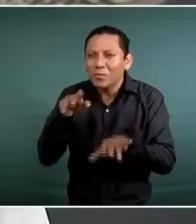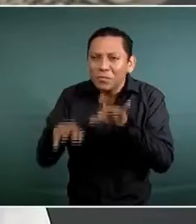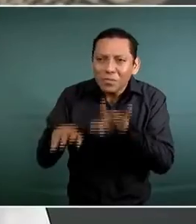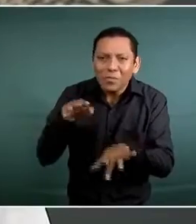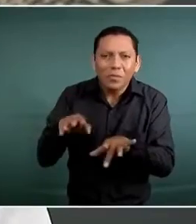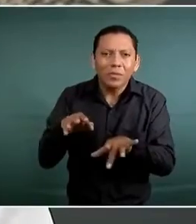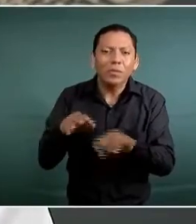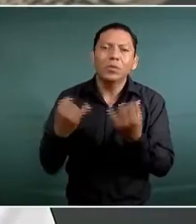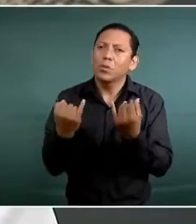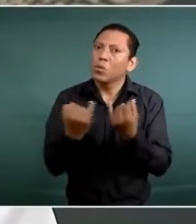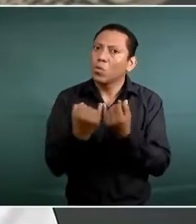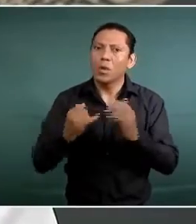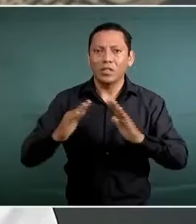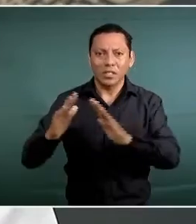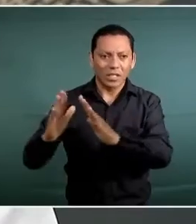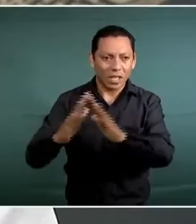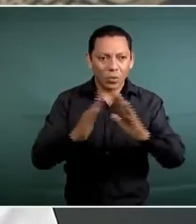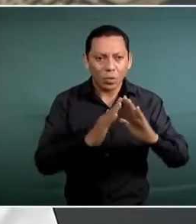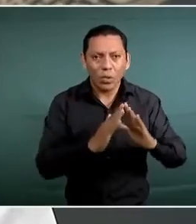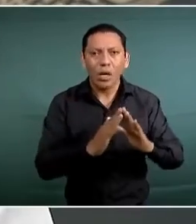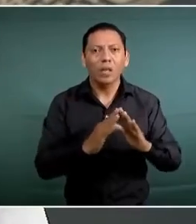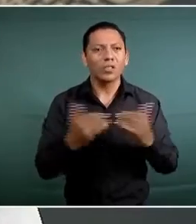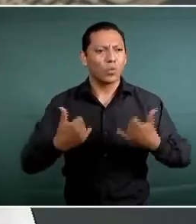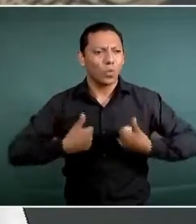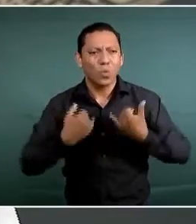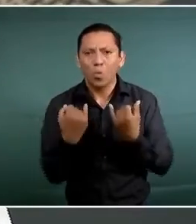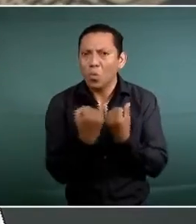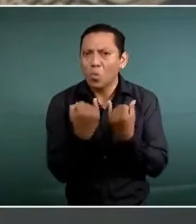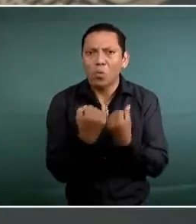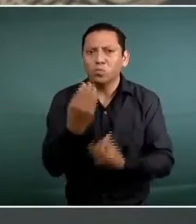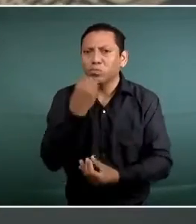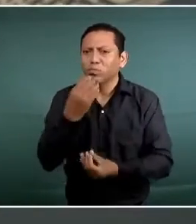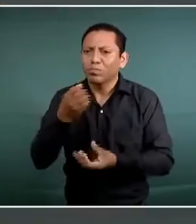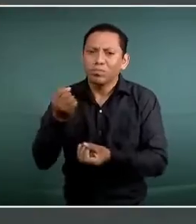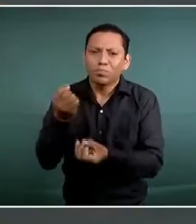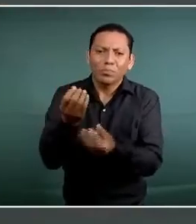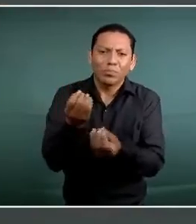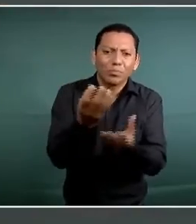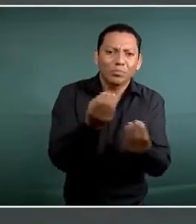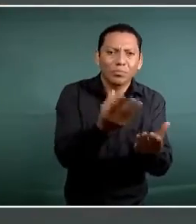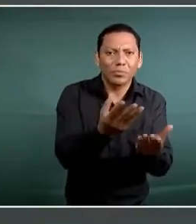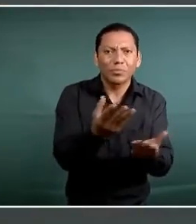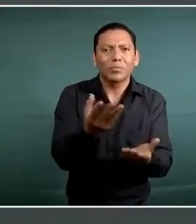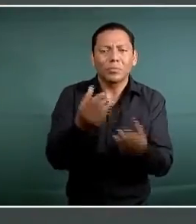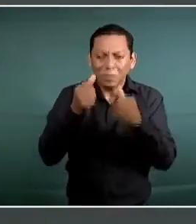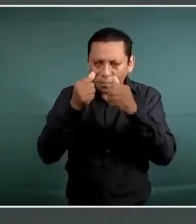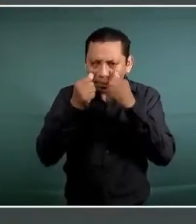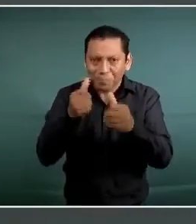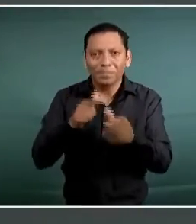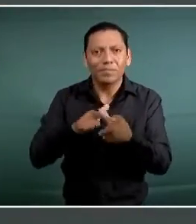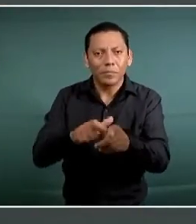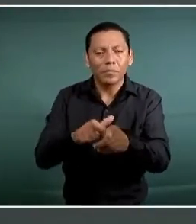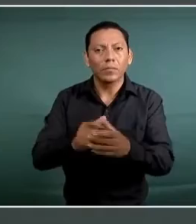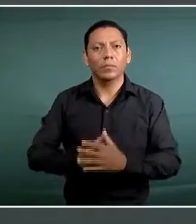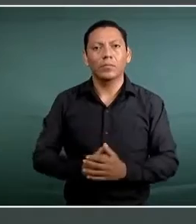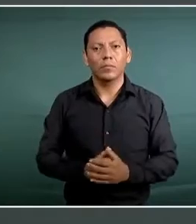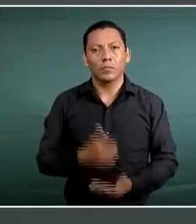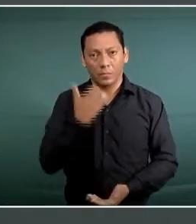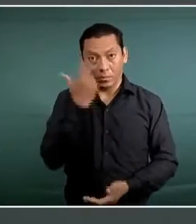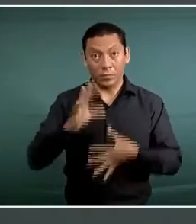les enviamos su alimentación a su casa para seguirlos atendiendo. Quiero